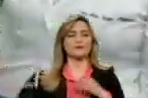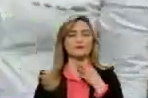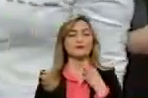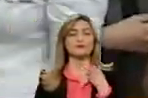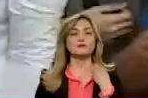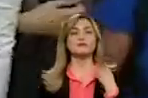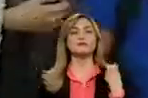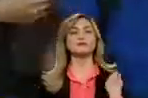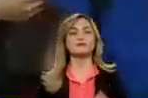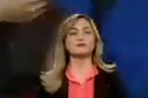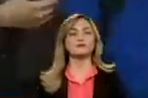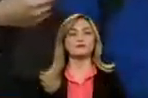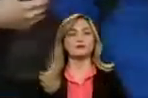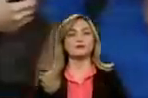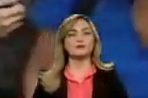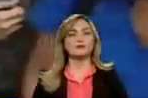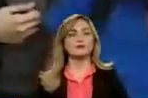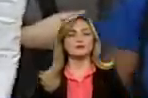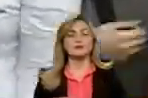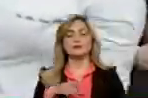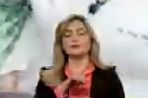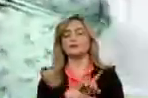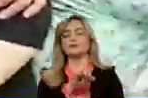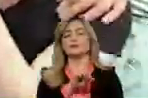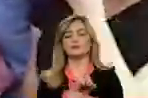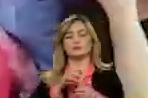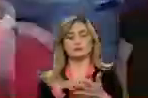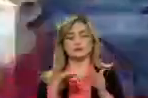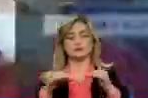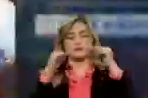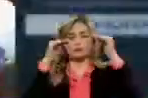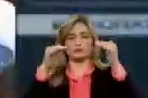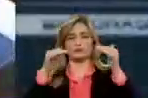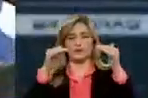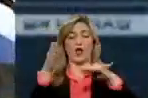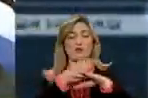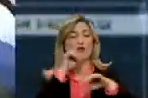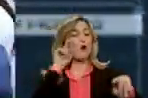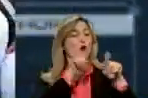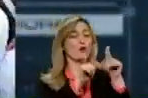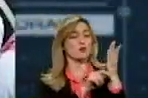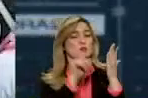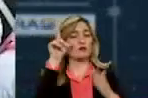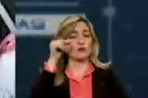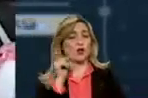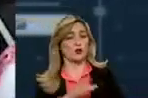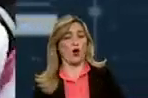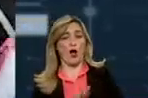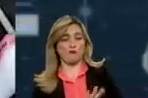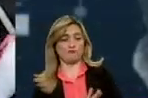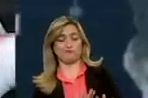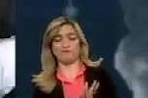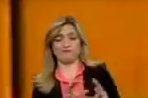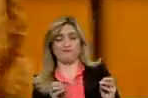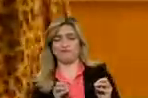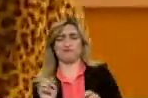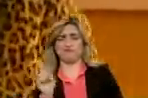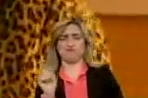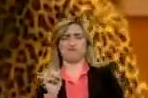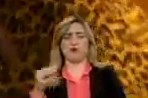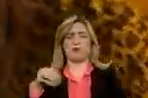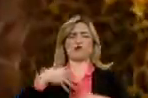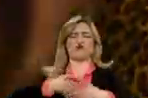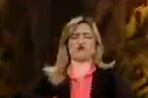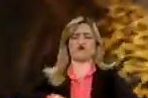Pese al preacuerdo, los médicos posgradistas no quieren dejar la calle. Este miércoles realizaron un plantón en Guayaquil, pues aunque el martes